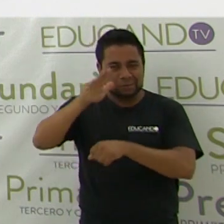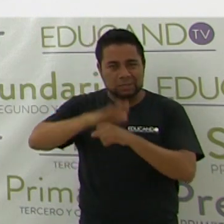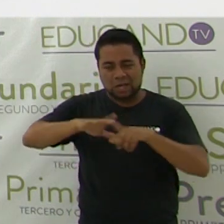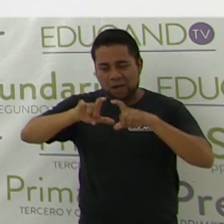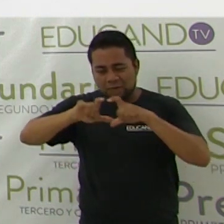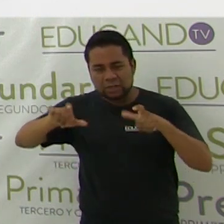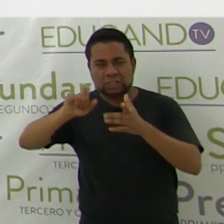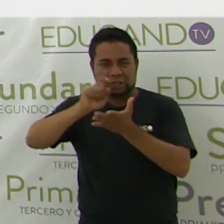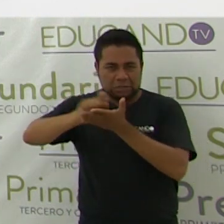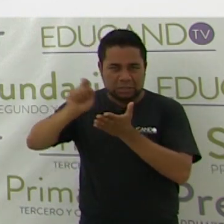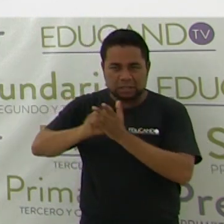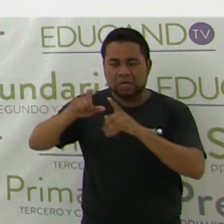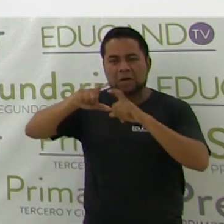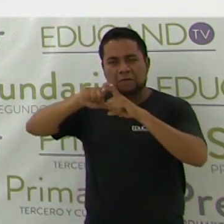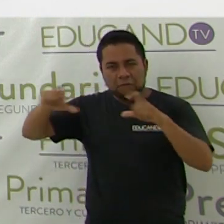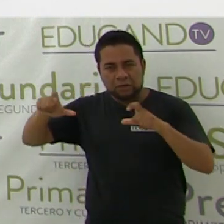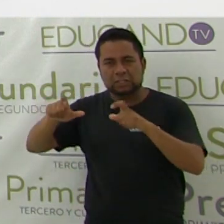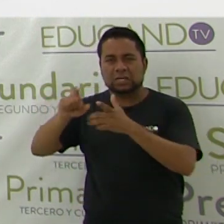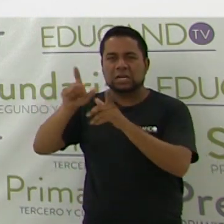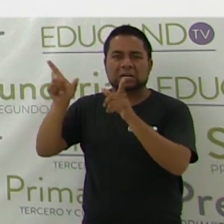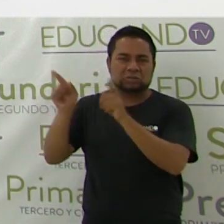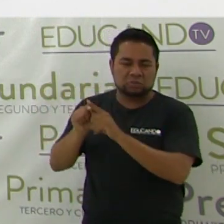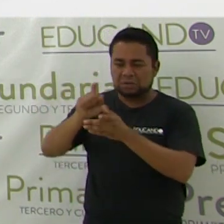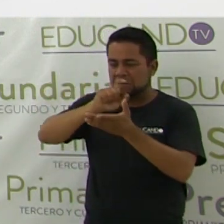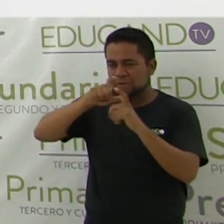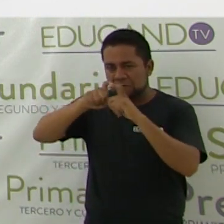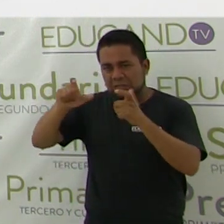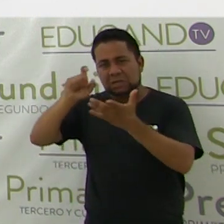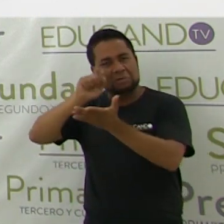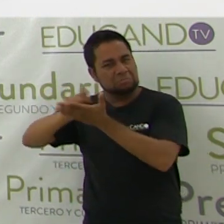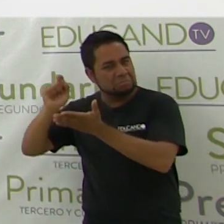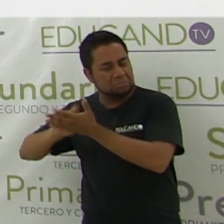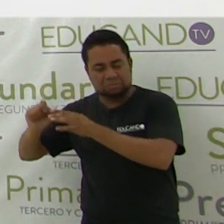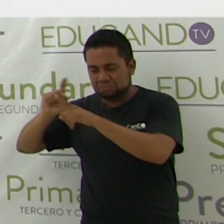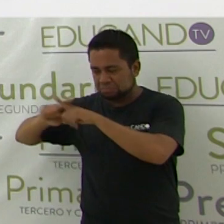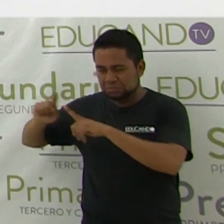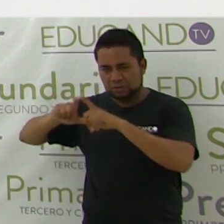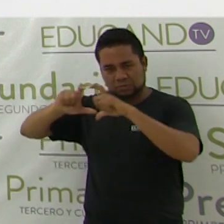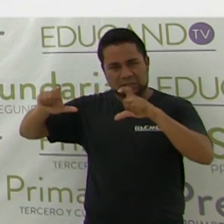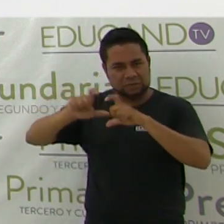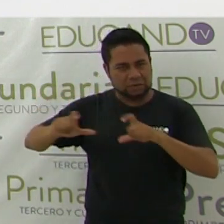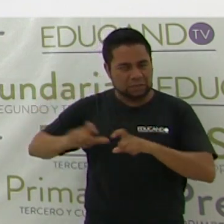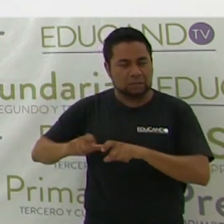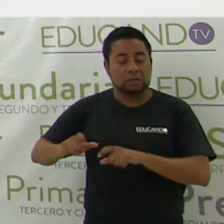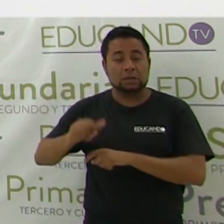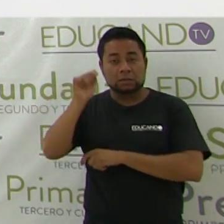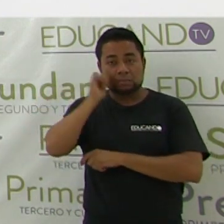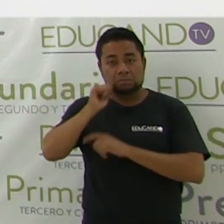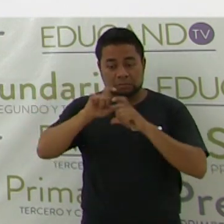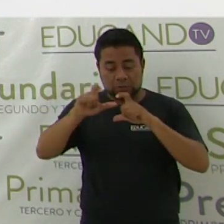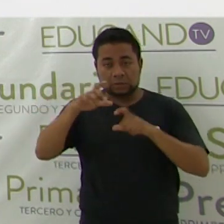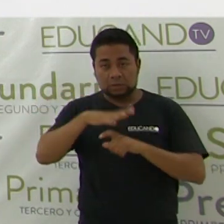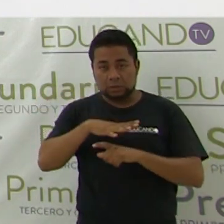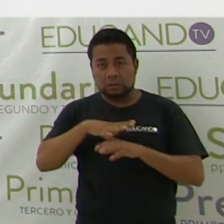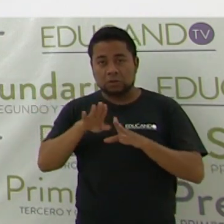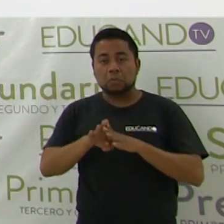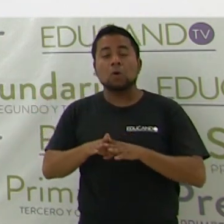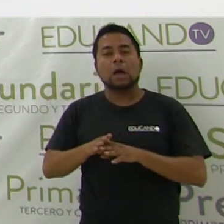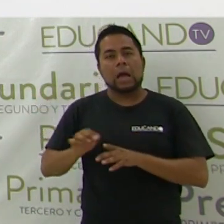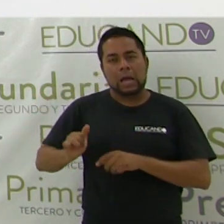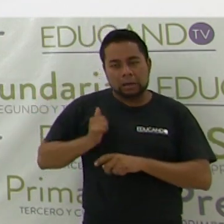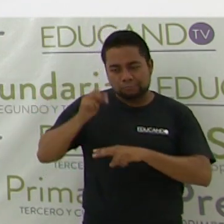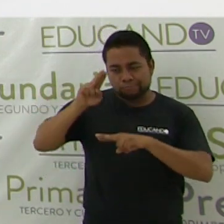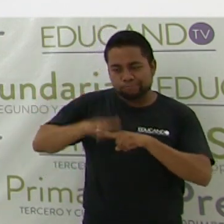fichas bibliográficas, hemerográficas, de resumen y de trabajo. Una vez ya que hicimos esto, ya es momento de sentarse a